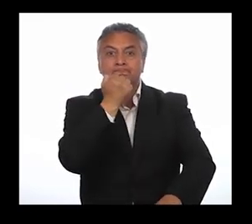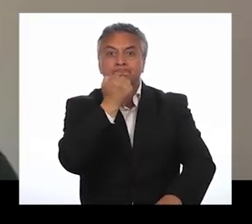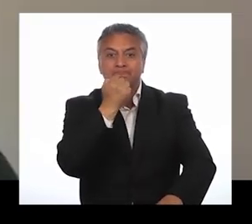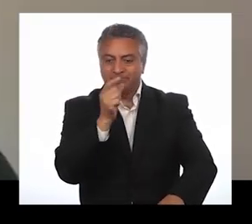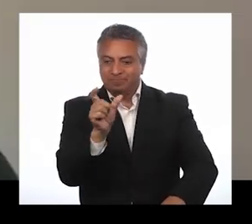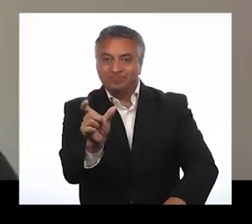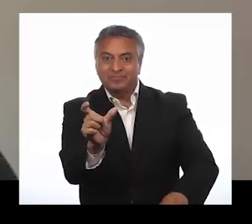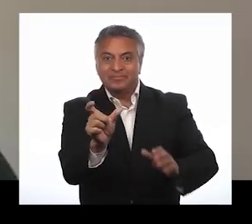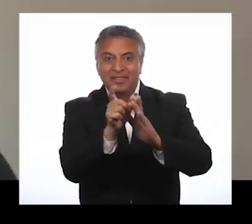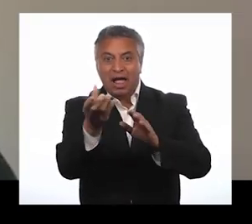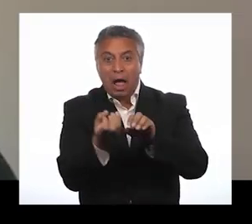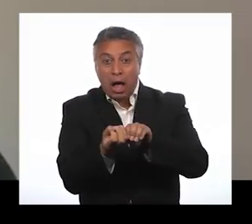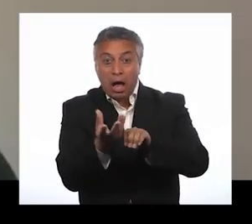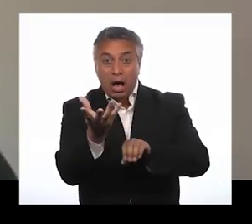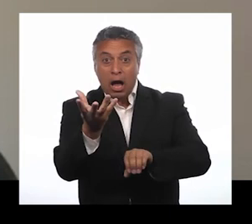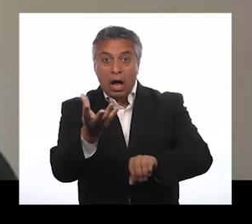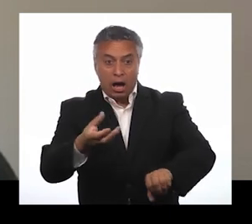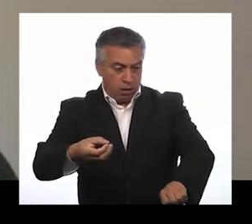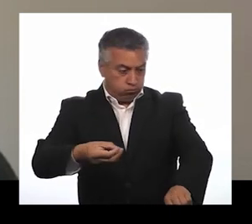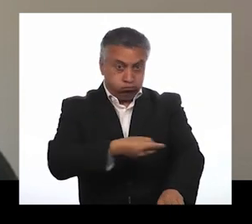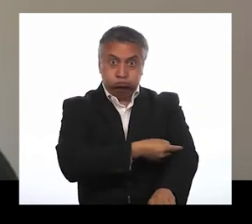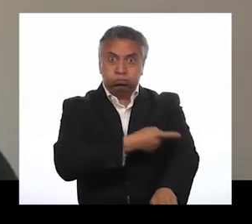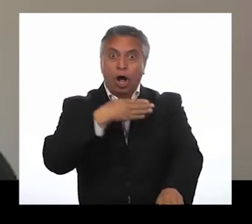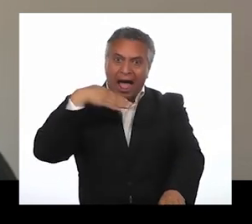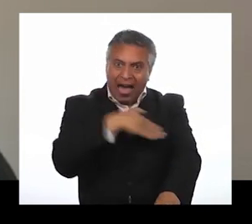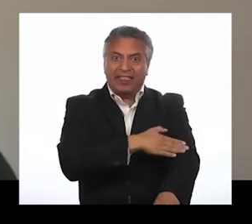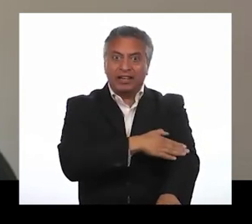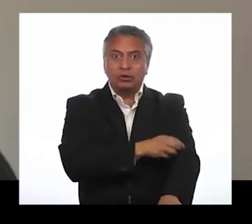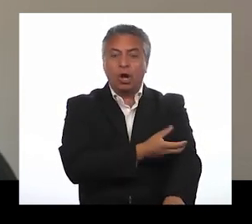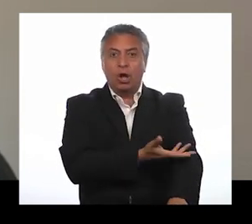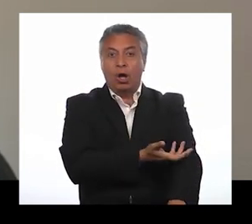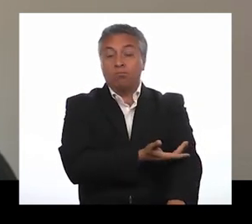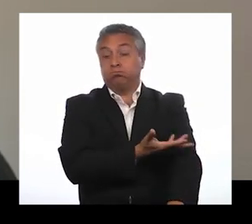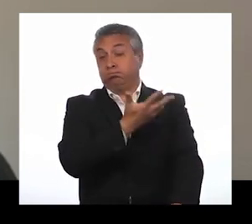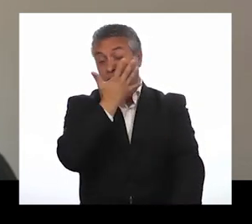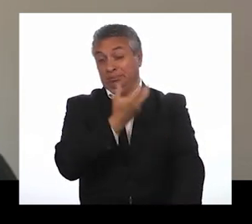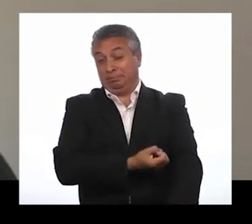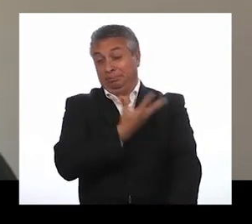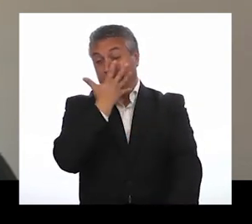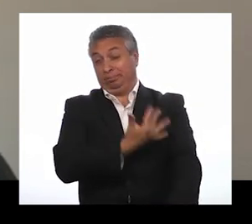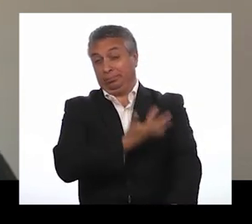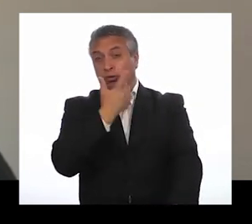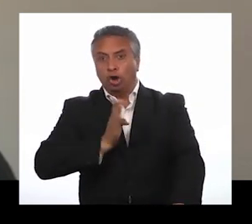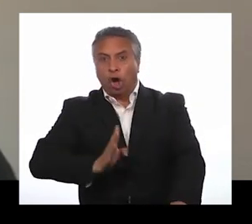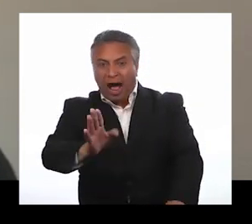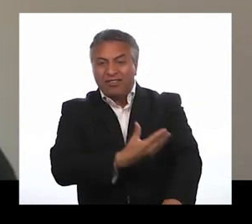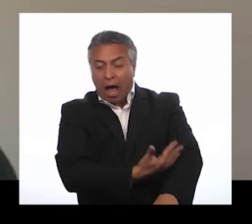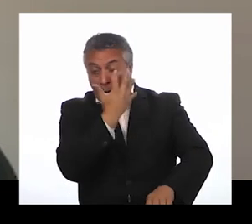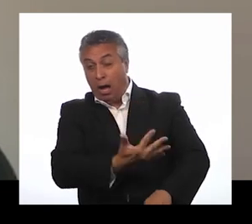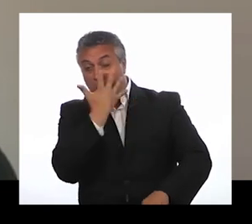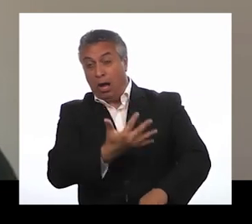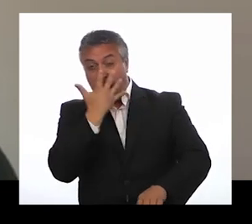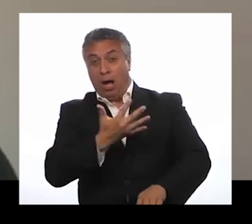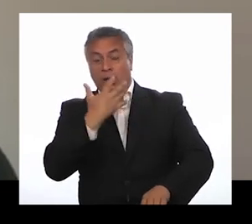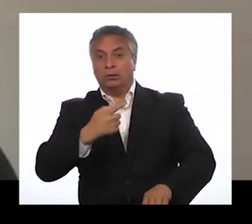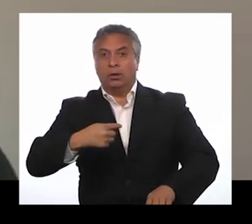incrustada. Estaba pegada, incrustada y seguía saliendo humo. El humo salía directo a mi cama. O sea, a mi cara. El gas, perdón.